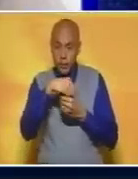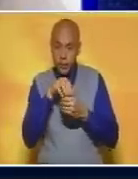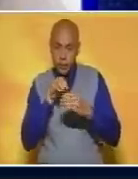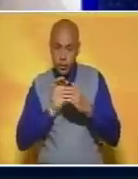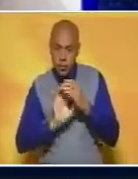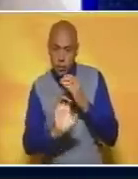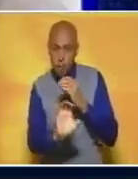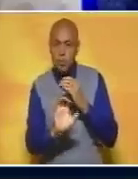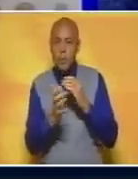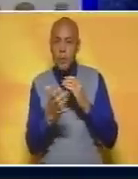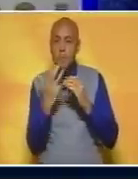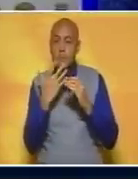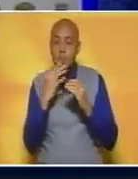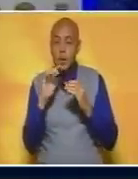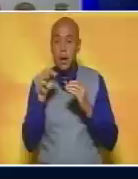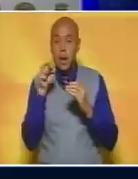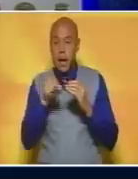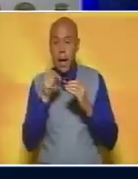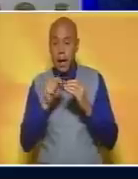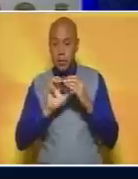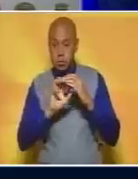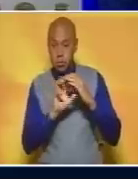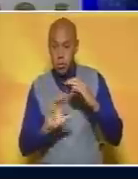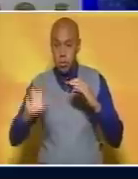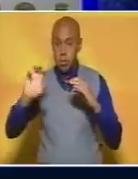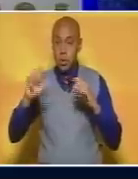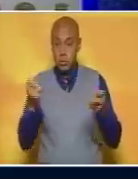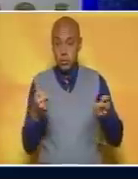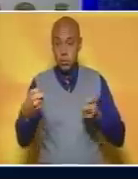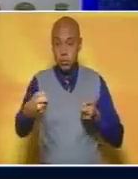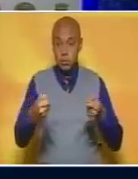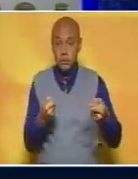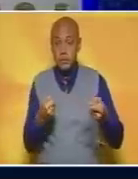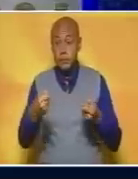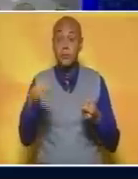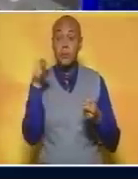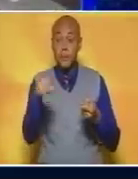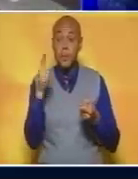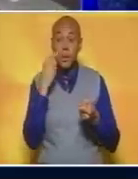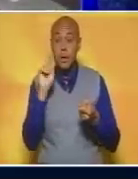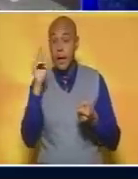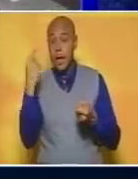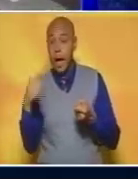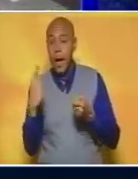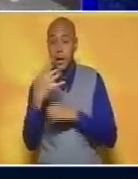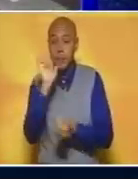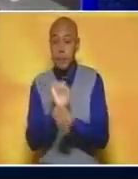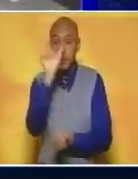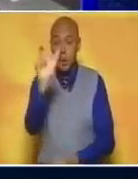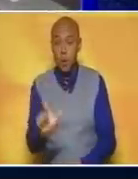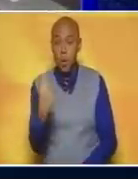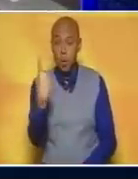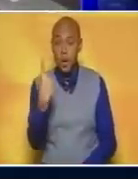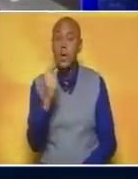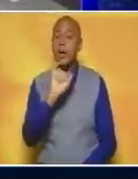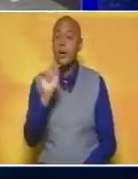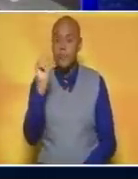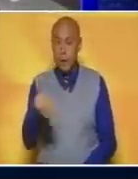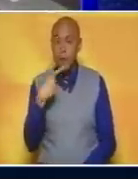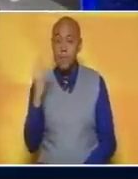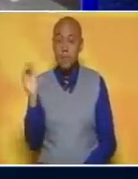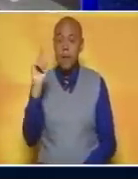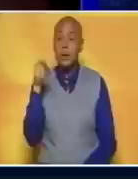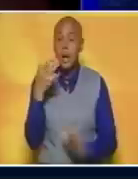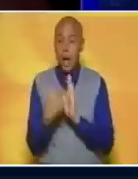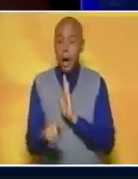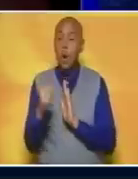fondo colocados debajo de la batea del vehículo de carga. Mencionó que durante el operativo resultó detenida una persona. Asimismo, indicó